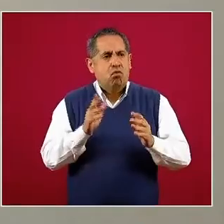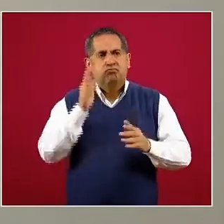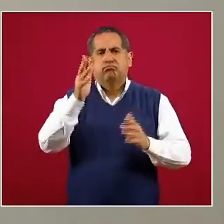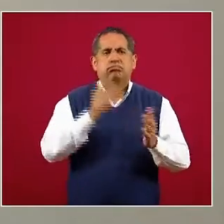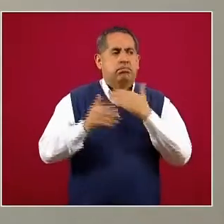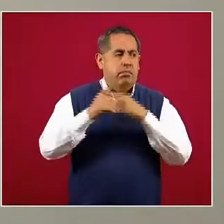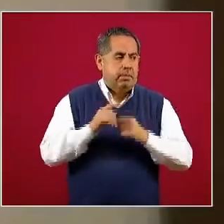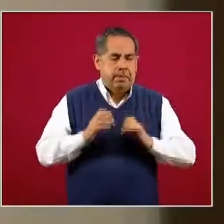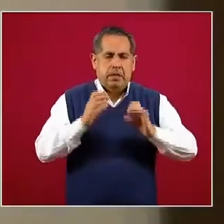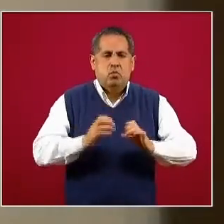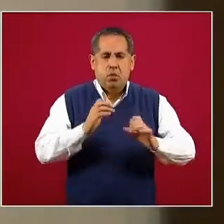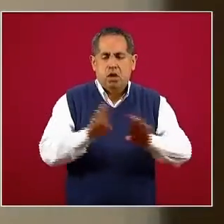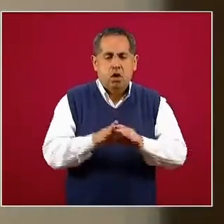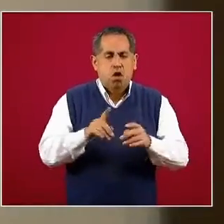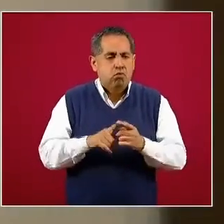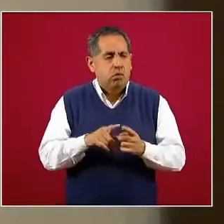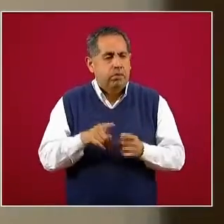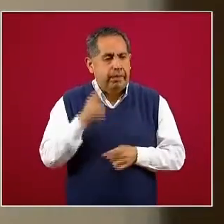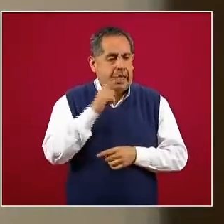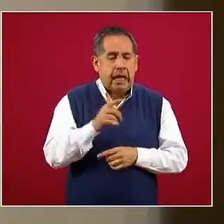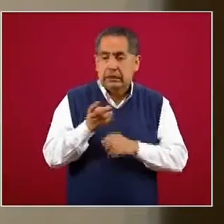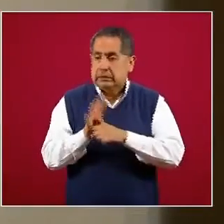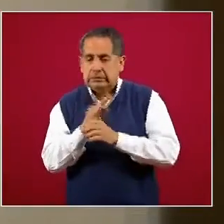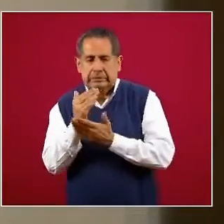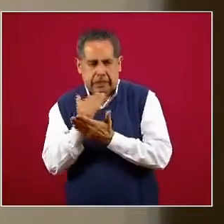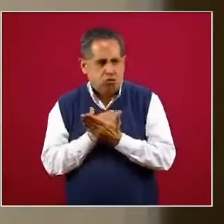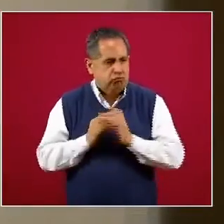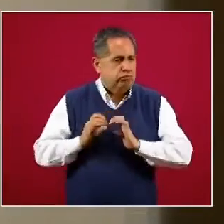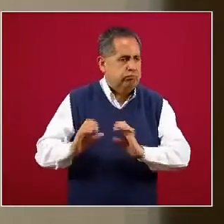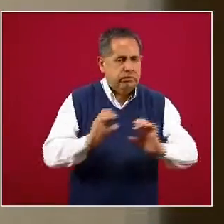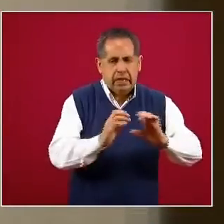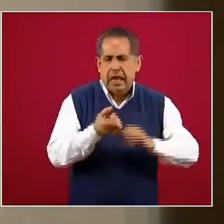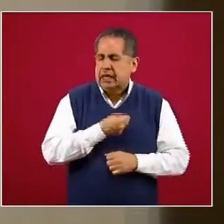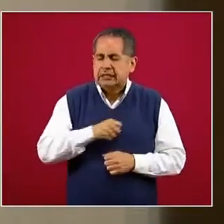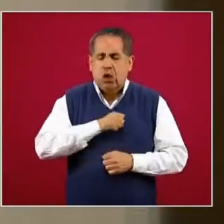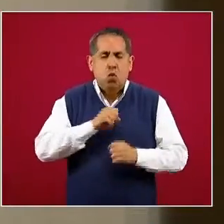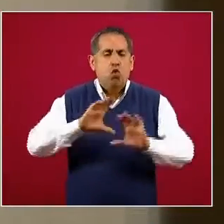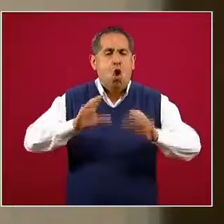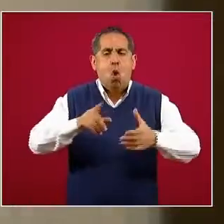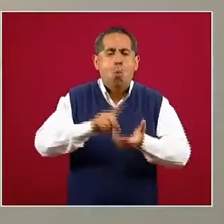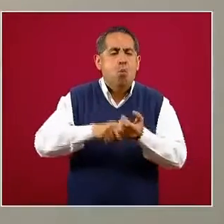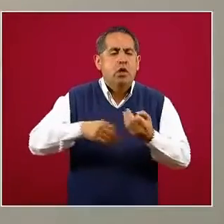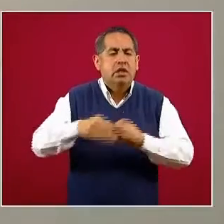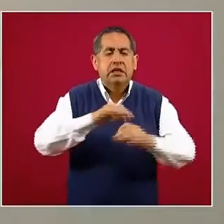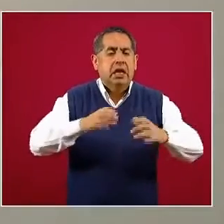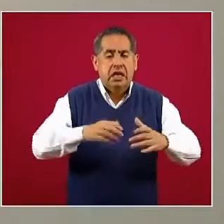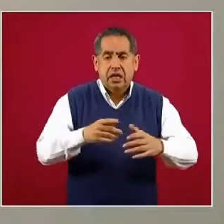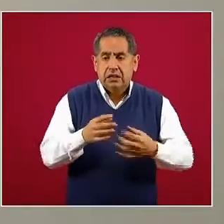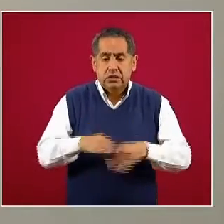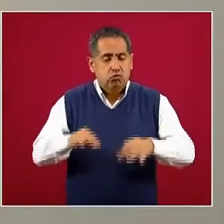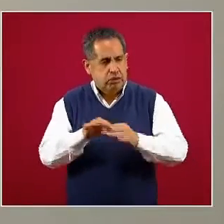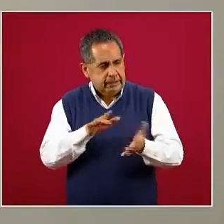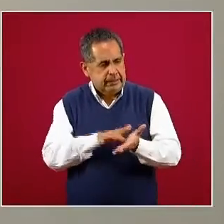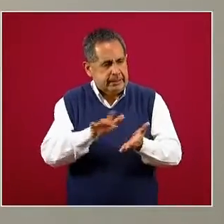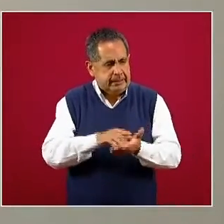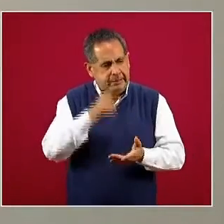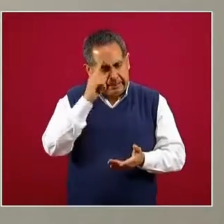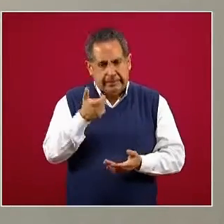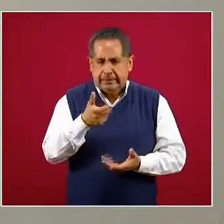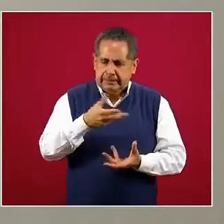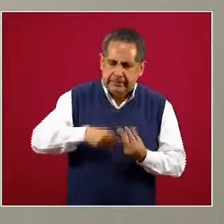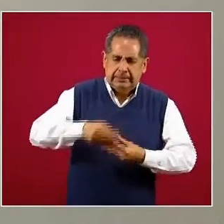con sustentabilidad de los recursos naturales, y también con un esquema de financiamiento apropiado, en este caso para café de muy bajo